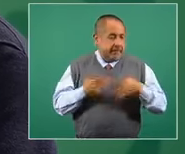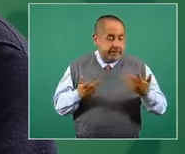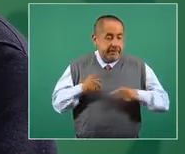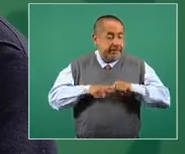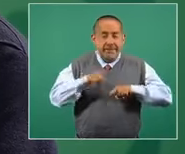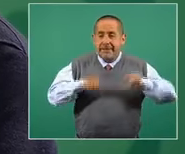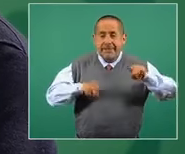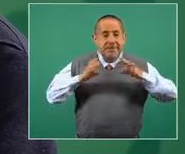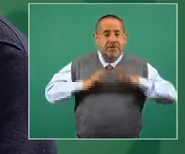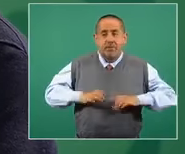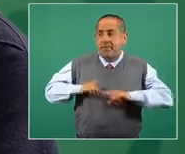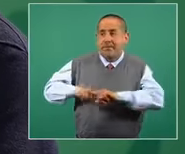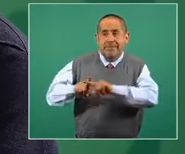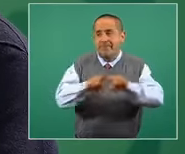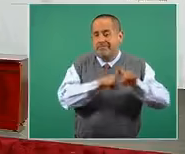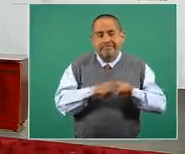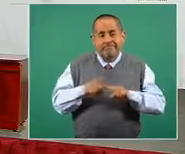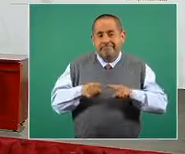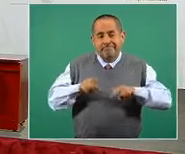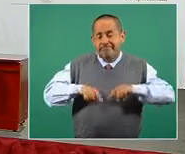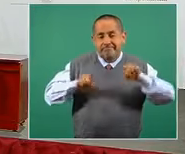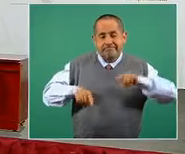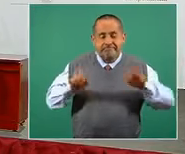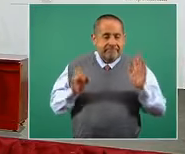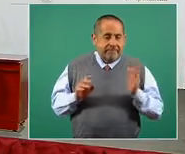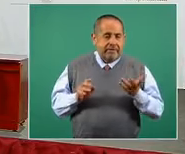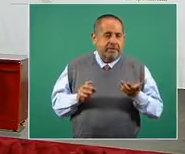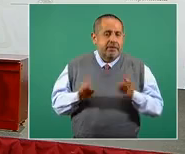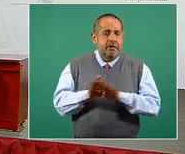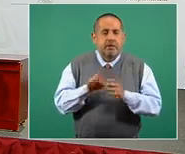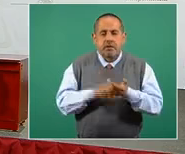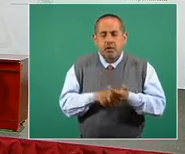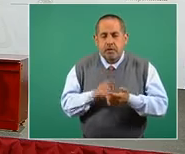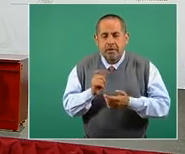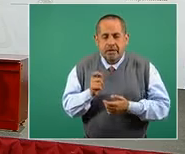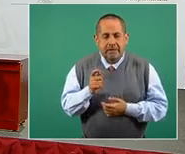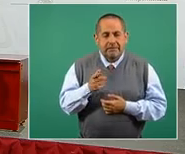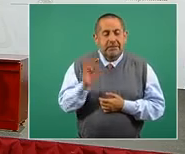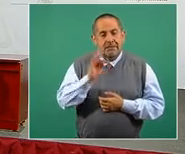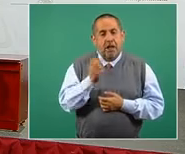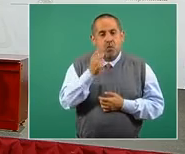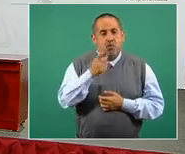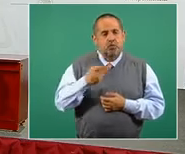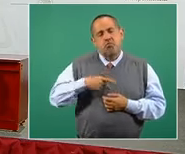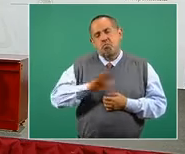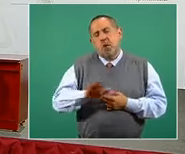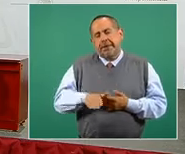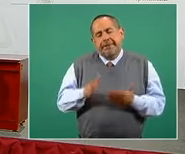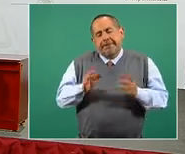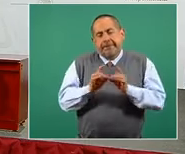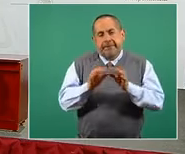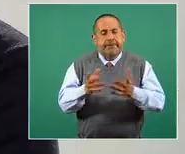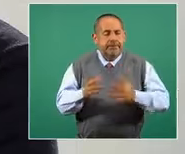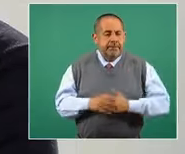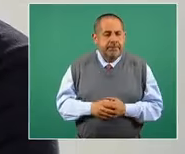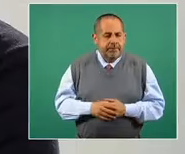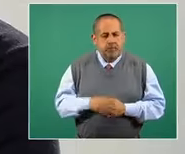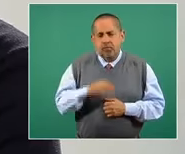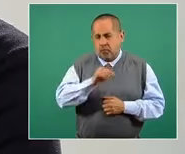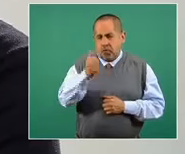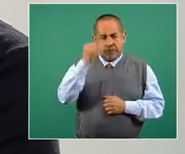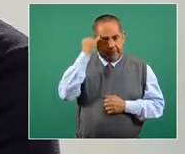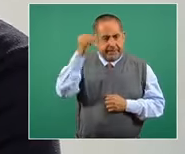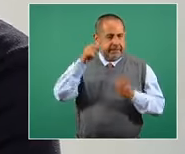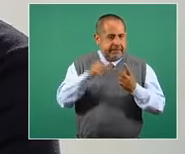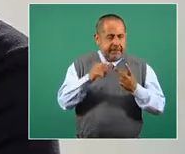momento la complicación más grave, que en su momento sería el fallecer a consecuencia de la enfermedad. Y otro punto por